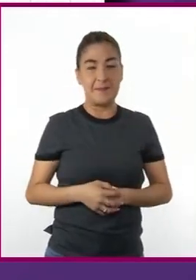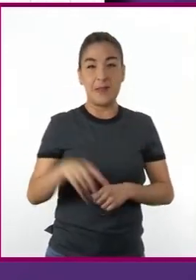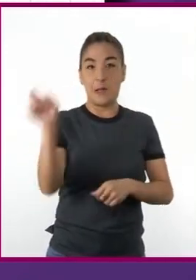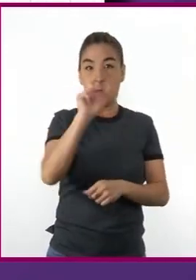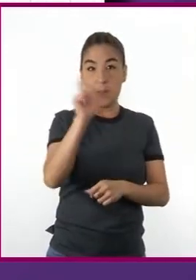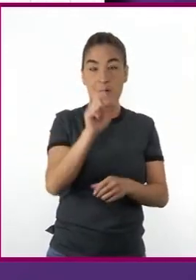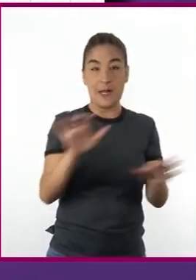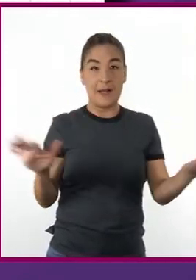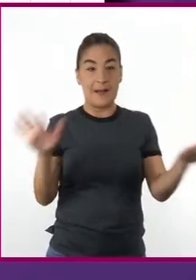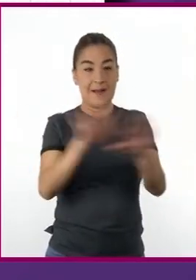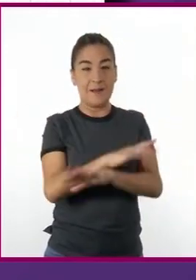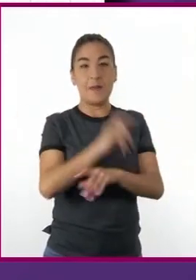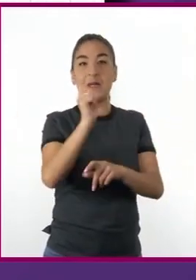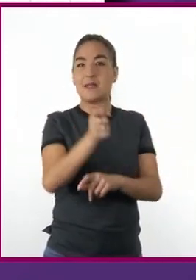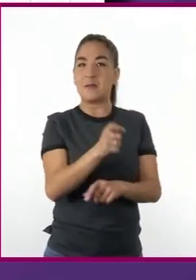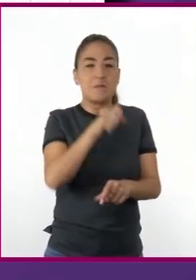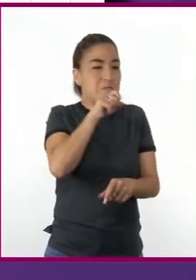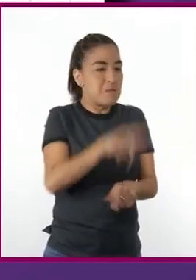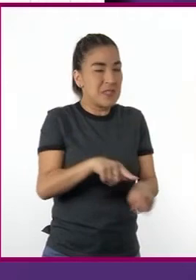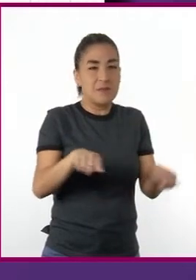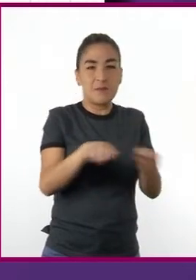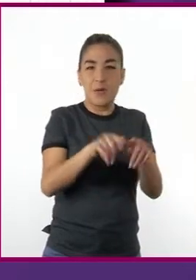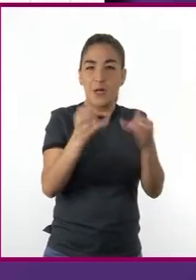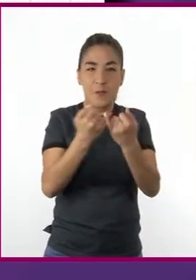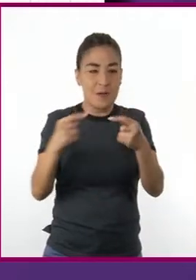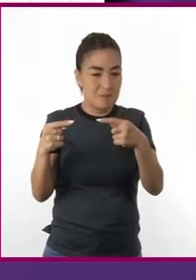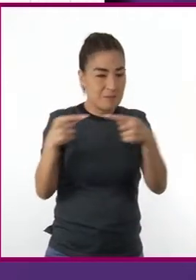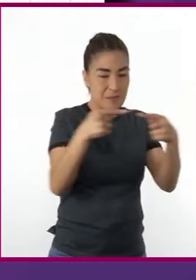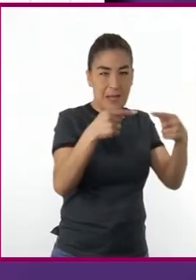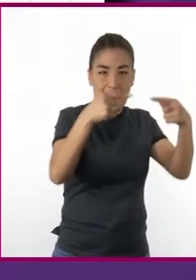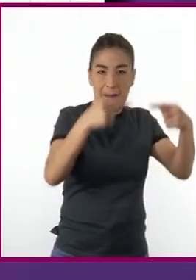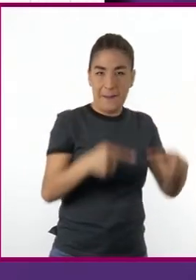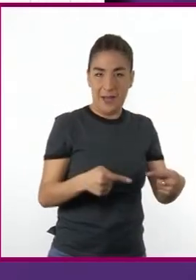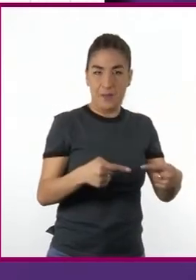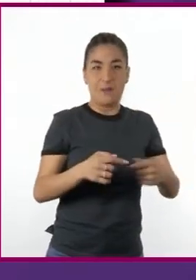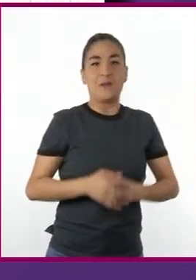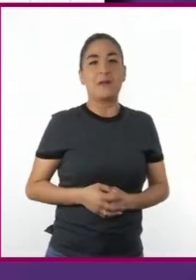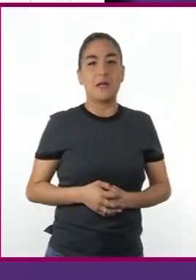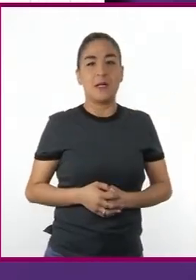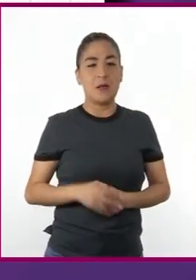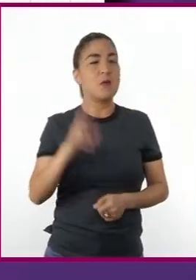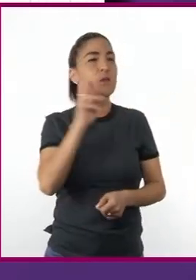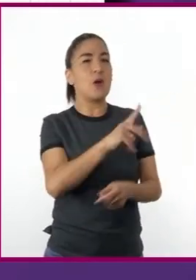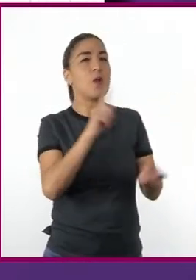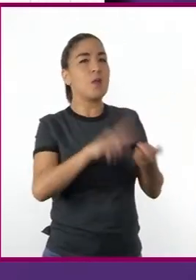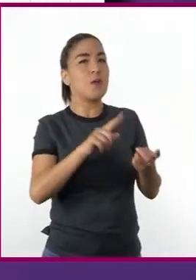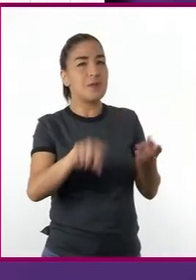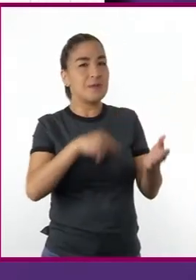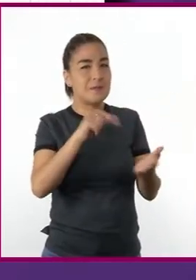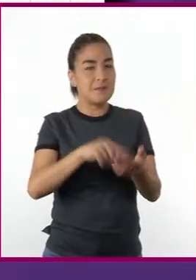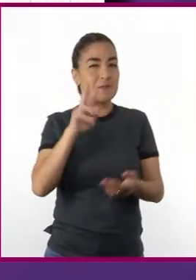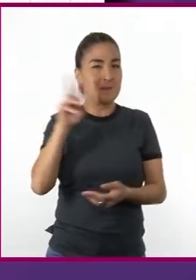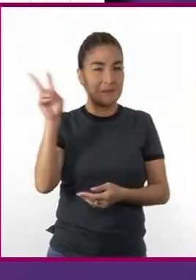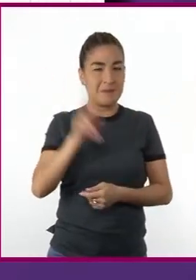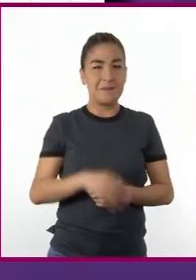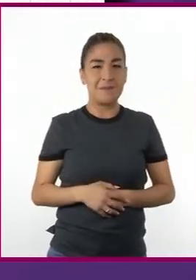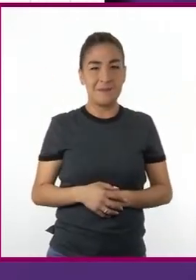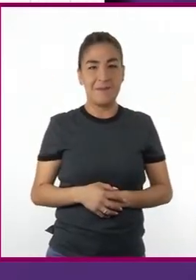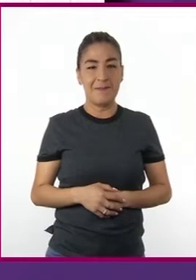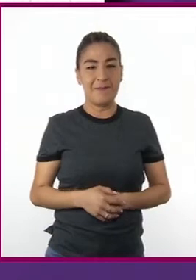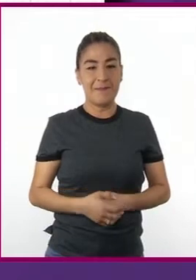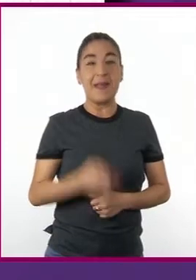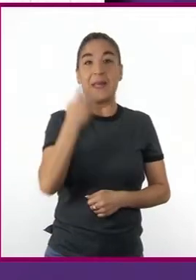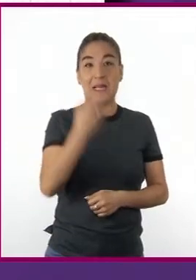este se desplaza en la misma dirección. Observen ahora dónde se encuentra. Si de esta